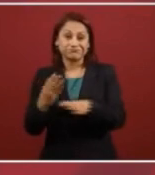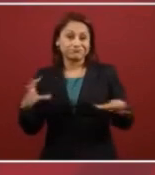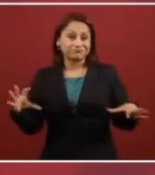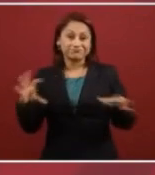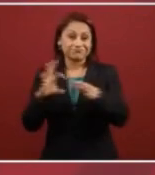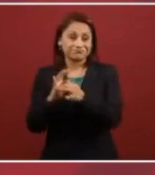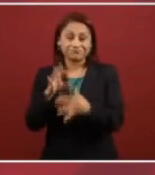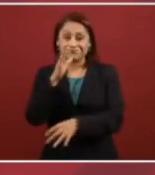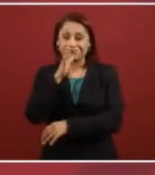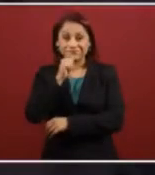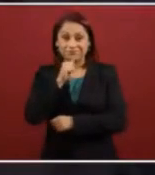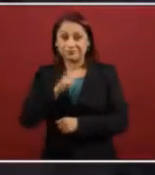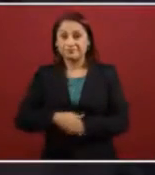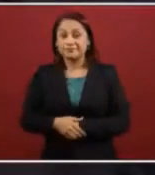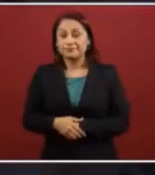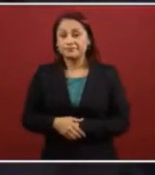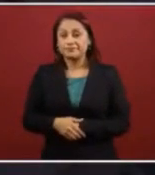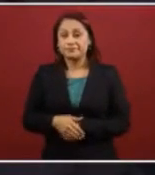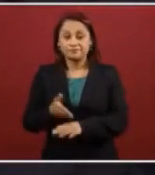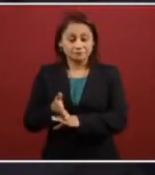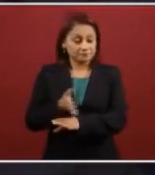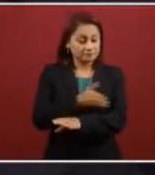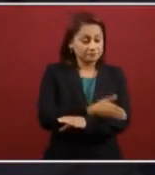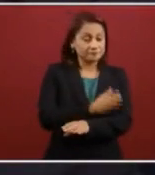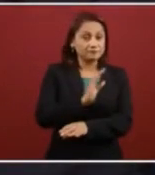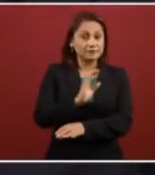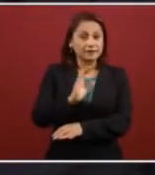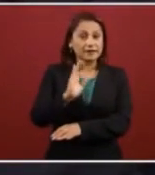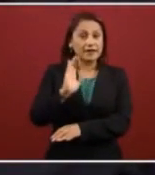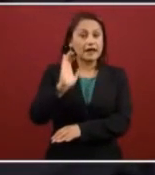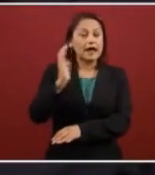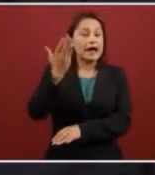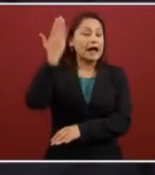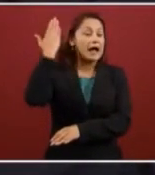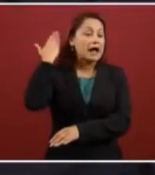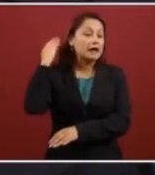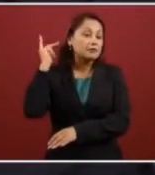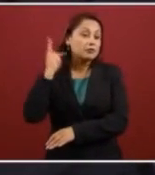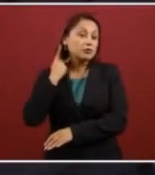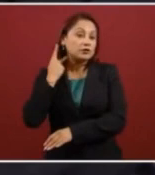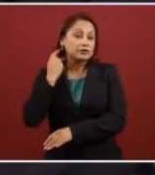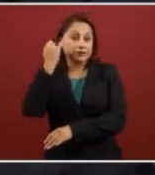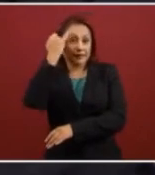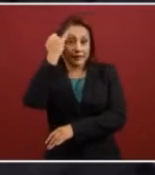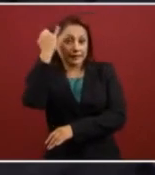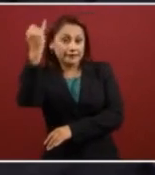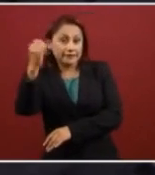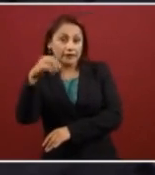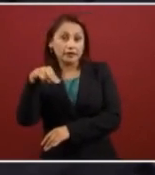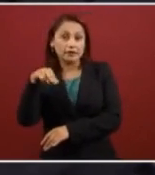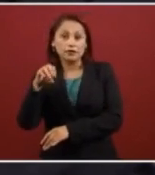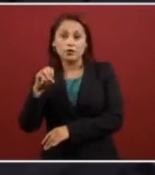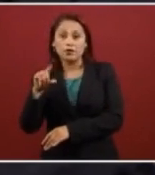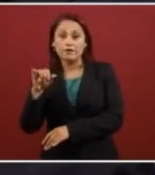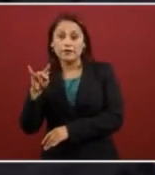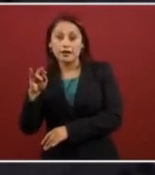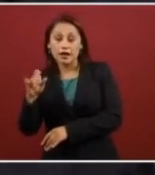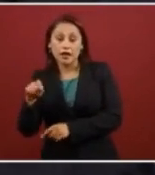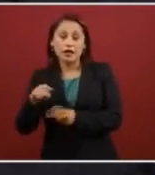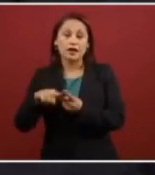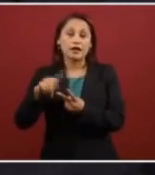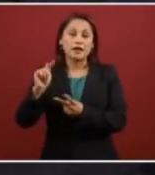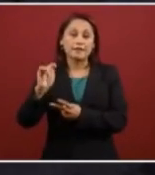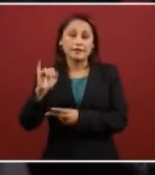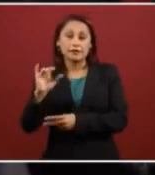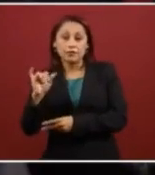la política neoliberal tecnocrática from the technocratic neoliberal politics. It's changed